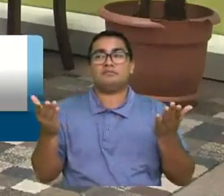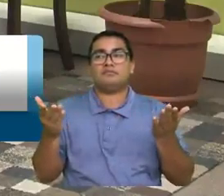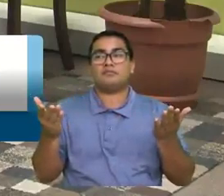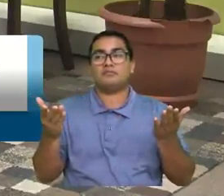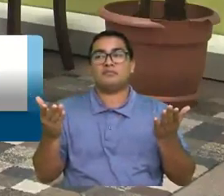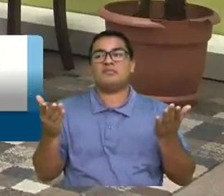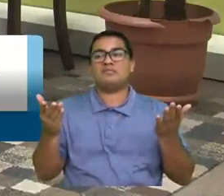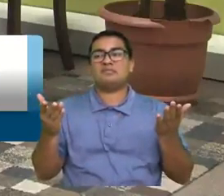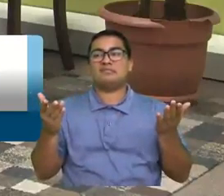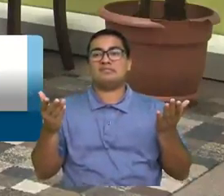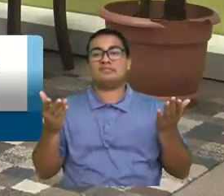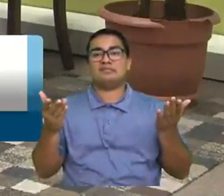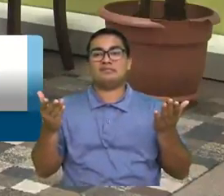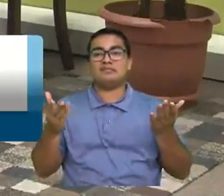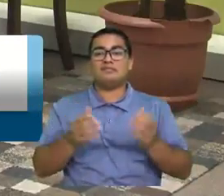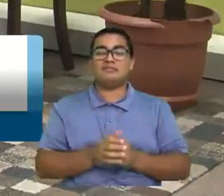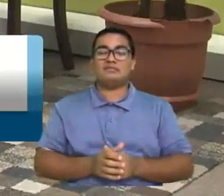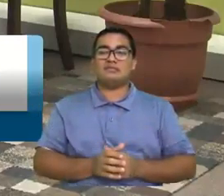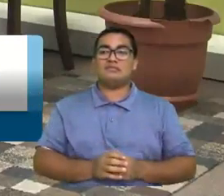como están